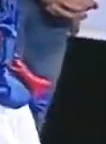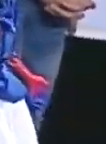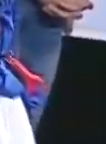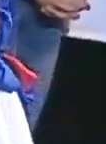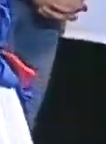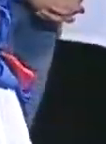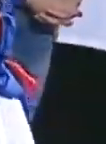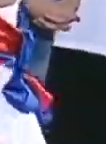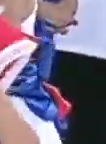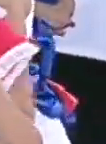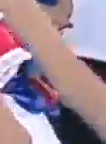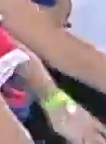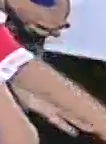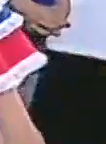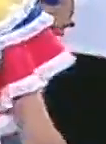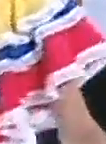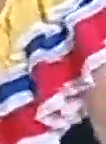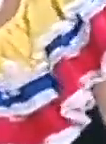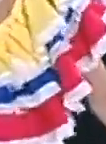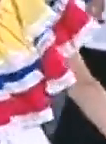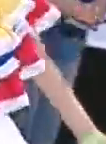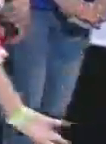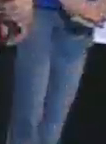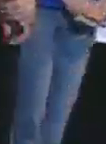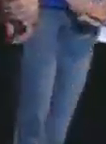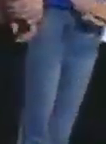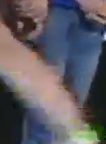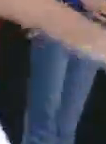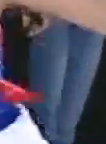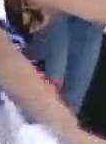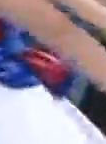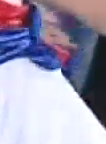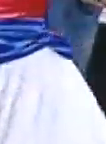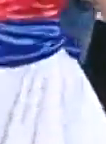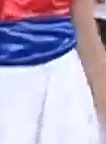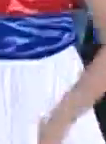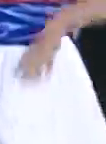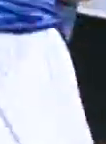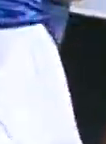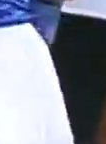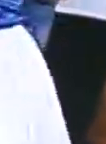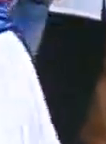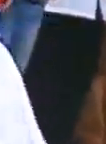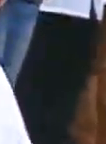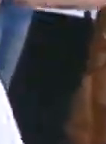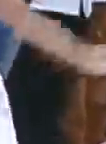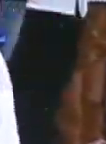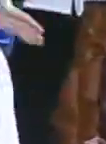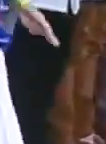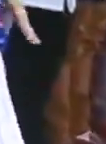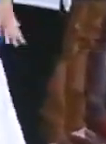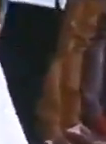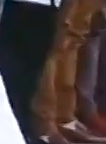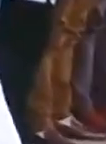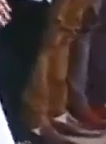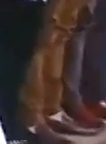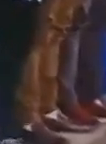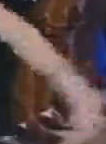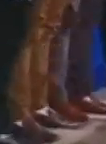humanista. Es parte de los objetivos de este programa social cuando Venezuela celebra el